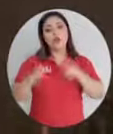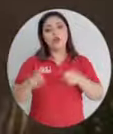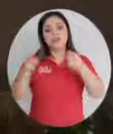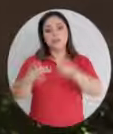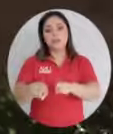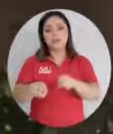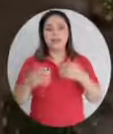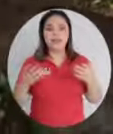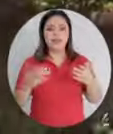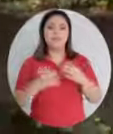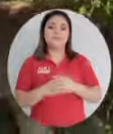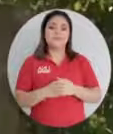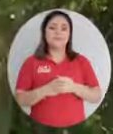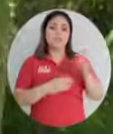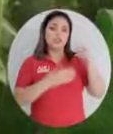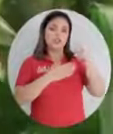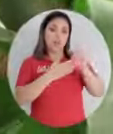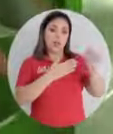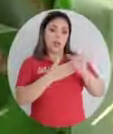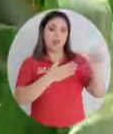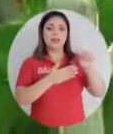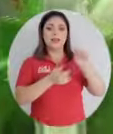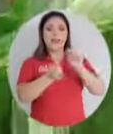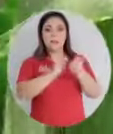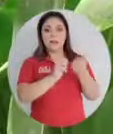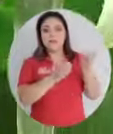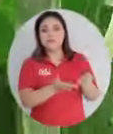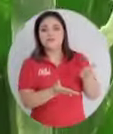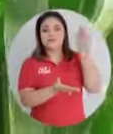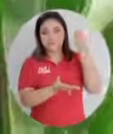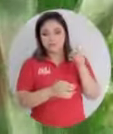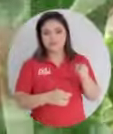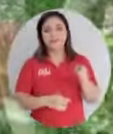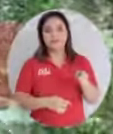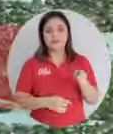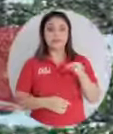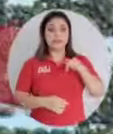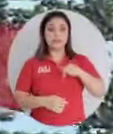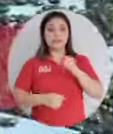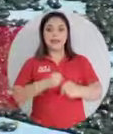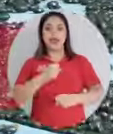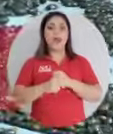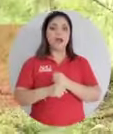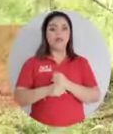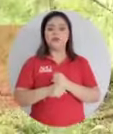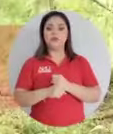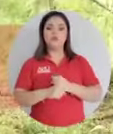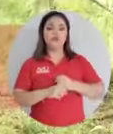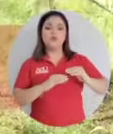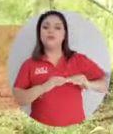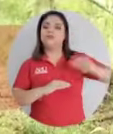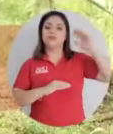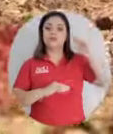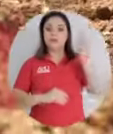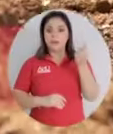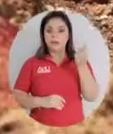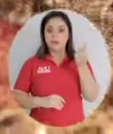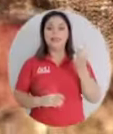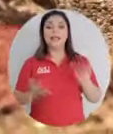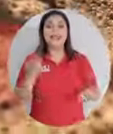suma que como consecuencia de esto a su vez, pues el tipo de cambio en el país aumentó. Entonces fue el año de la reaparición de